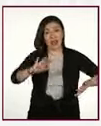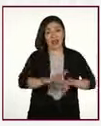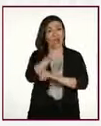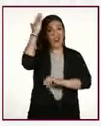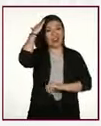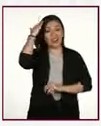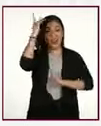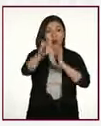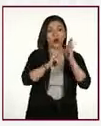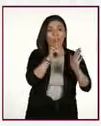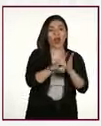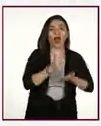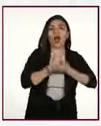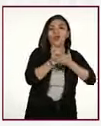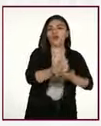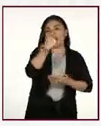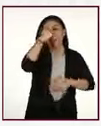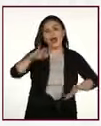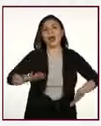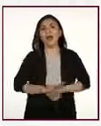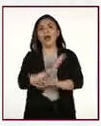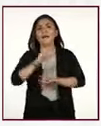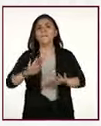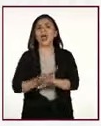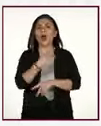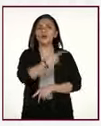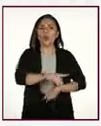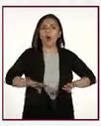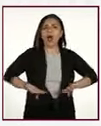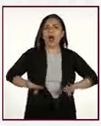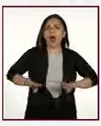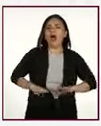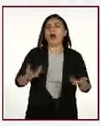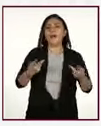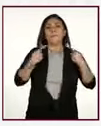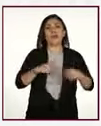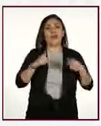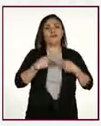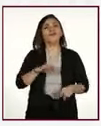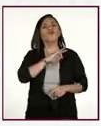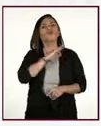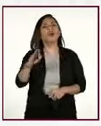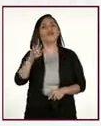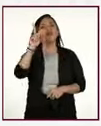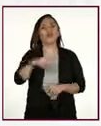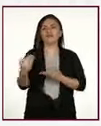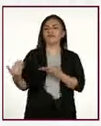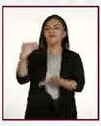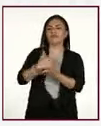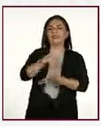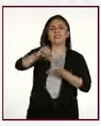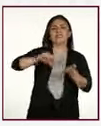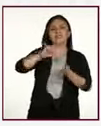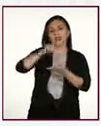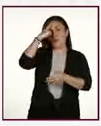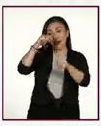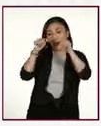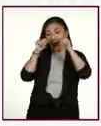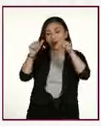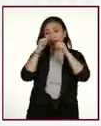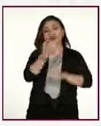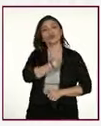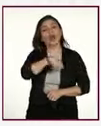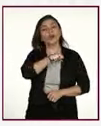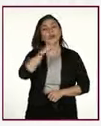ayudan a modificar el comportamiento y que las personas puedan llegar a nuestros centros de atención a la salud mental, a